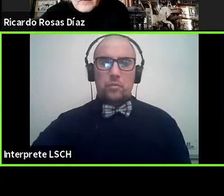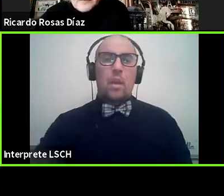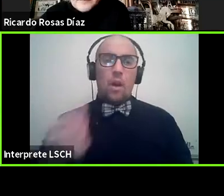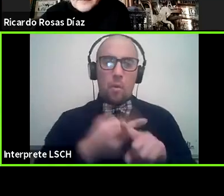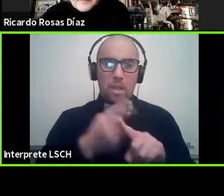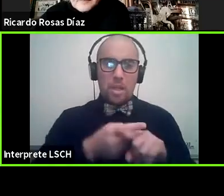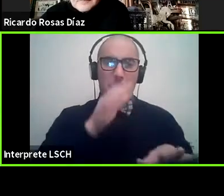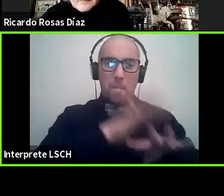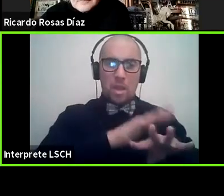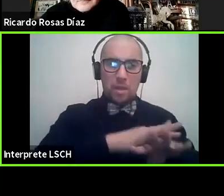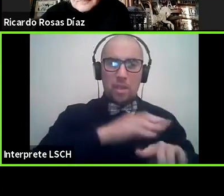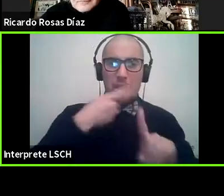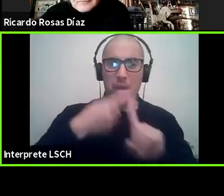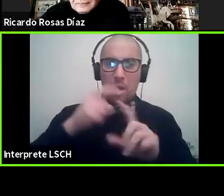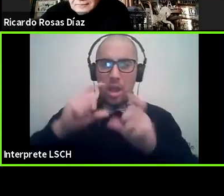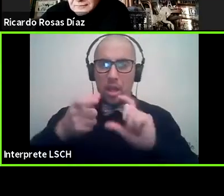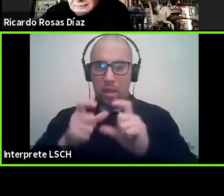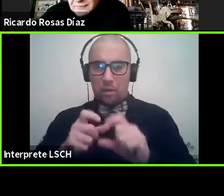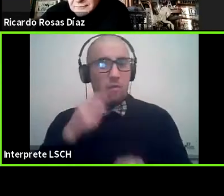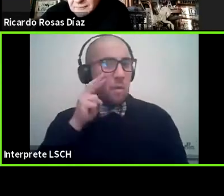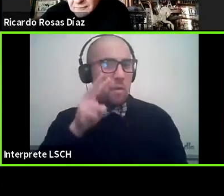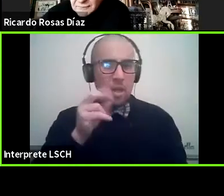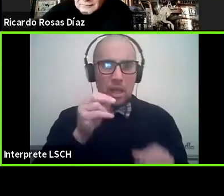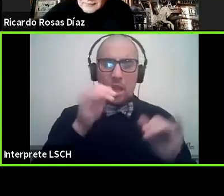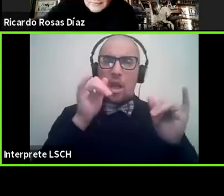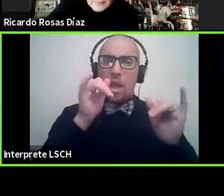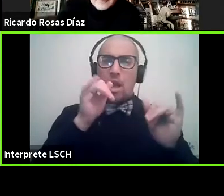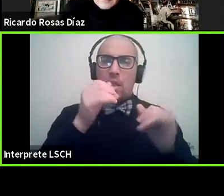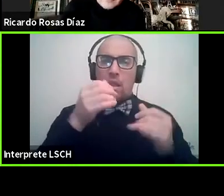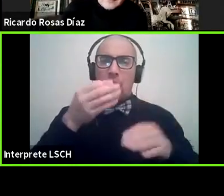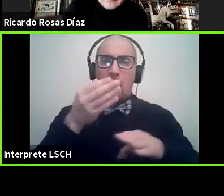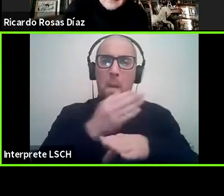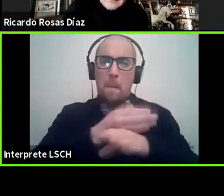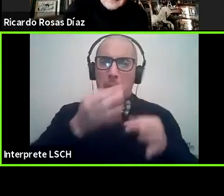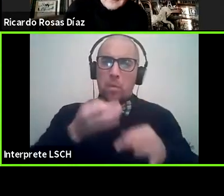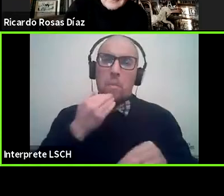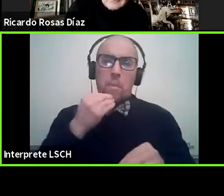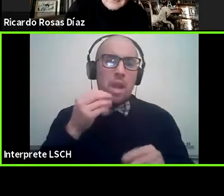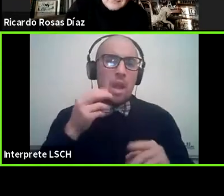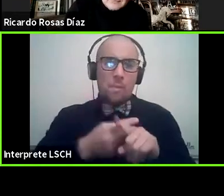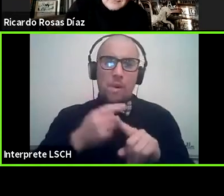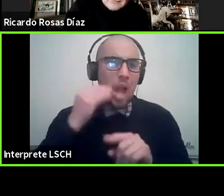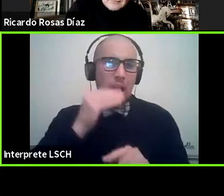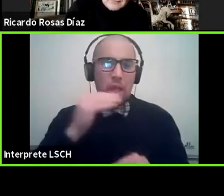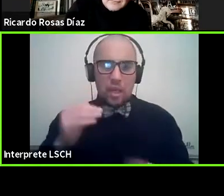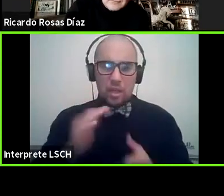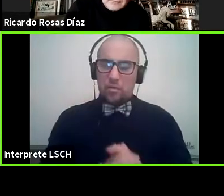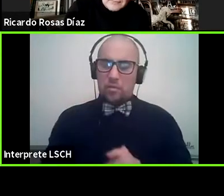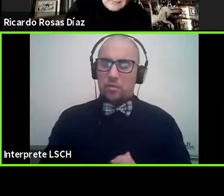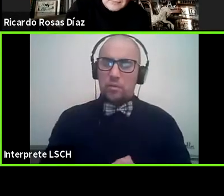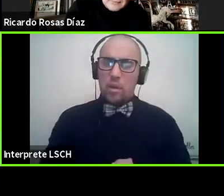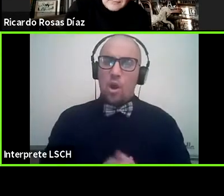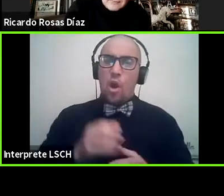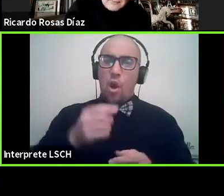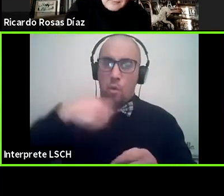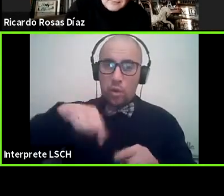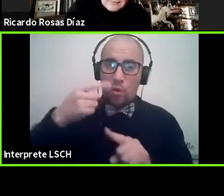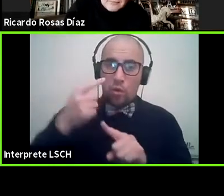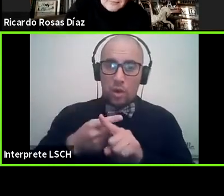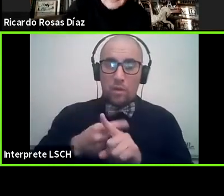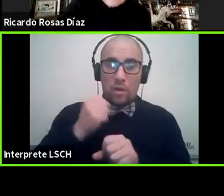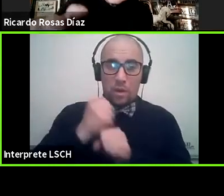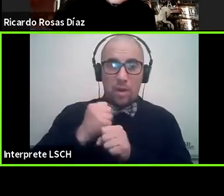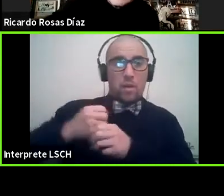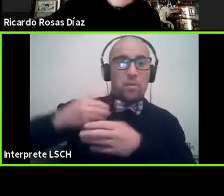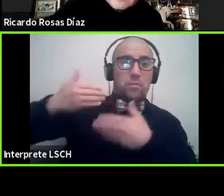y vamos a hablar sobre estereotipos, y vamos a hablar sobre niños pequeños, ¿ah? Porque el trabajo que nosotros hemos hecho en el equipo que investigamos tiene